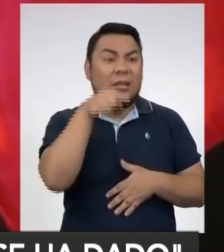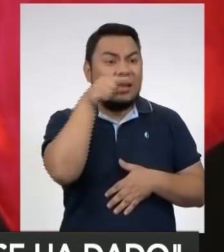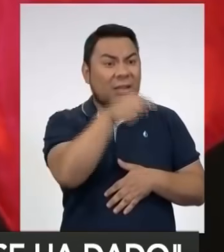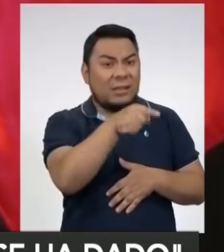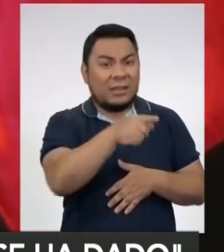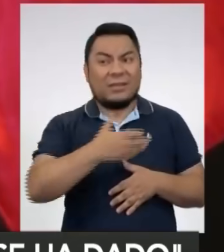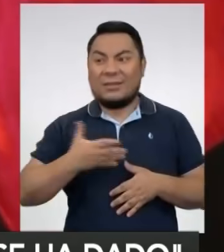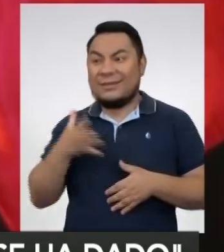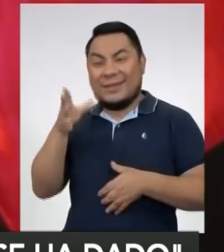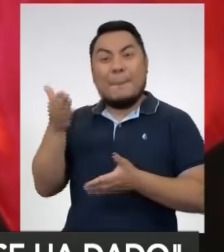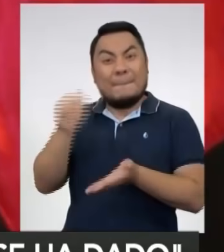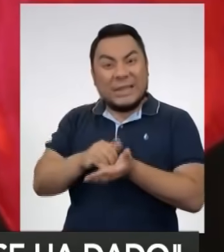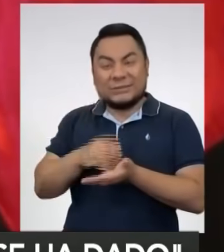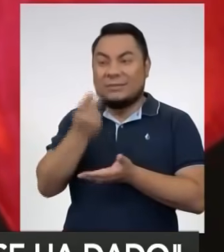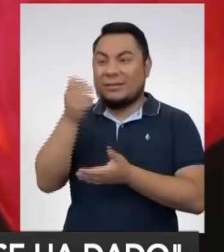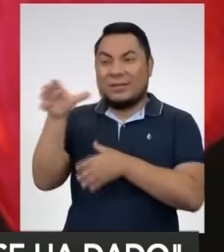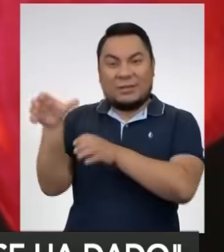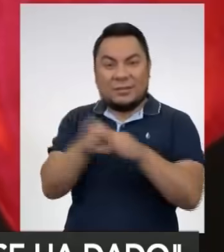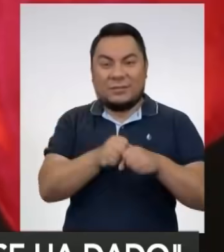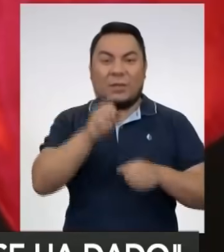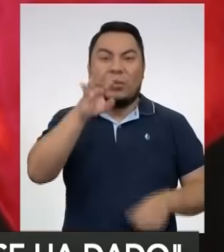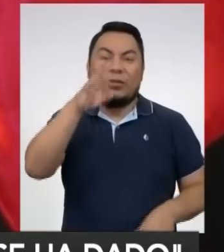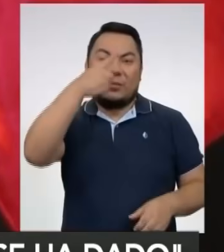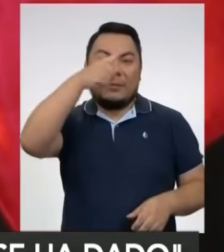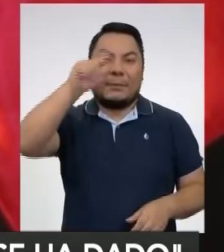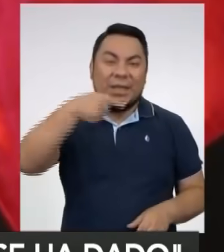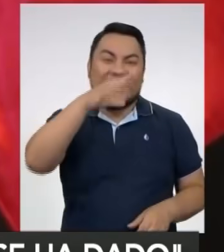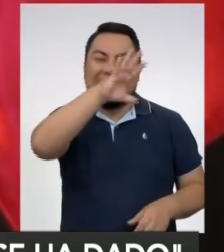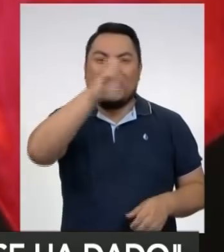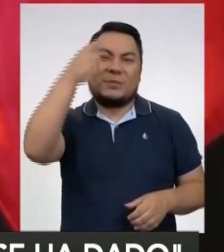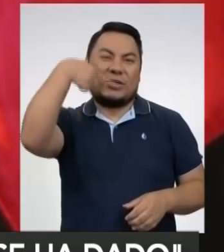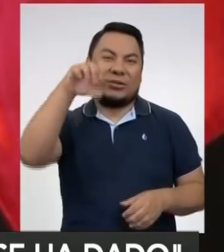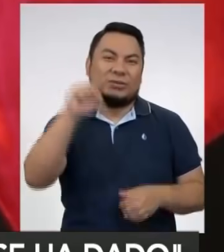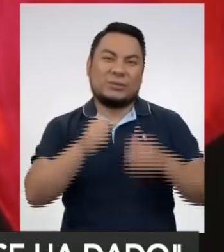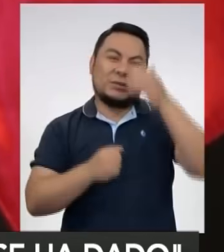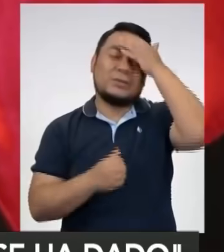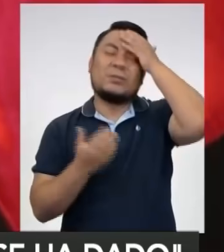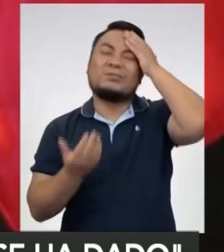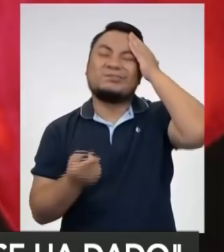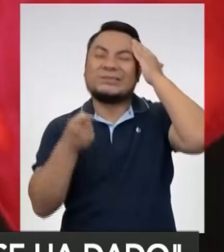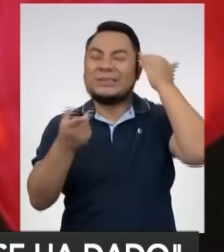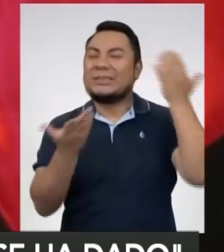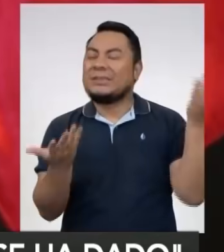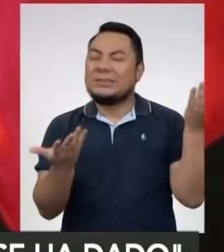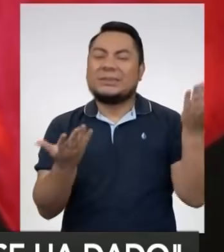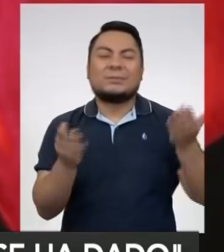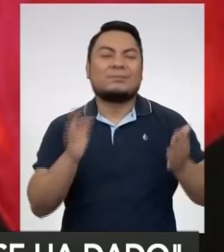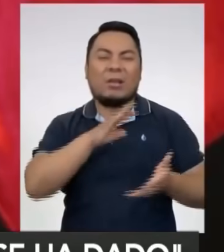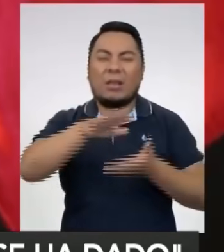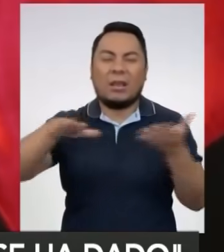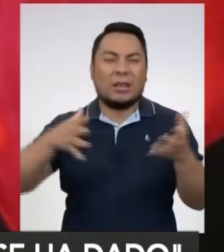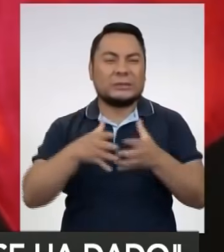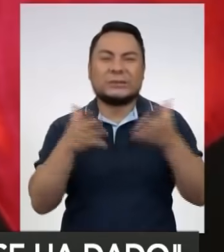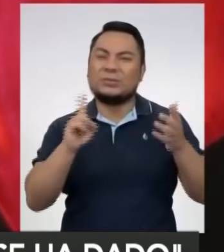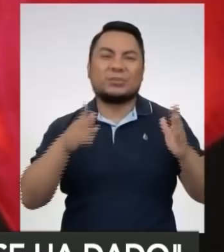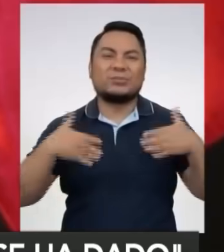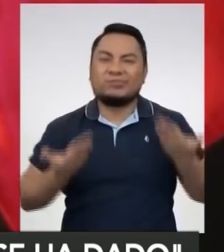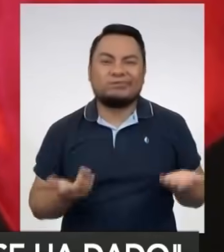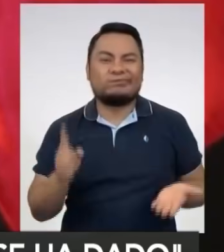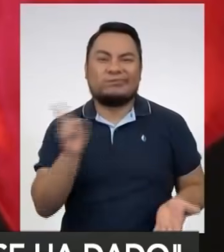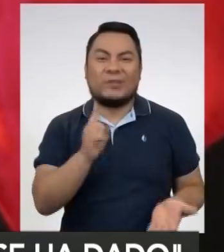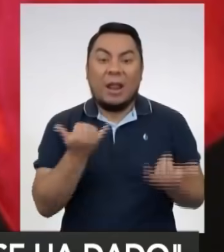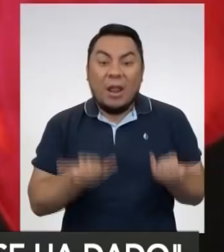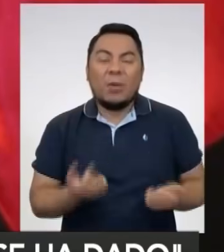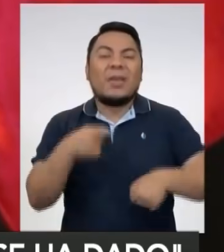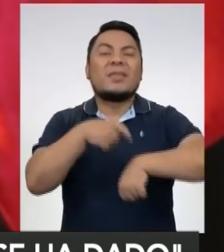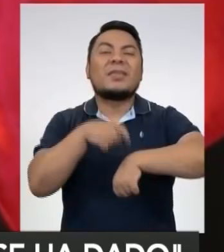misma cantidad, 4.500 millones de soles. Esa distorsión no la podemos permitir en época